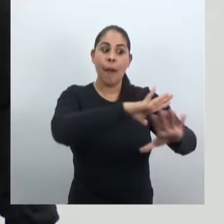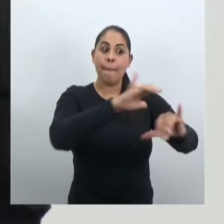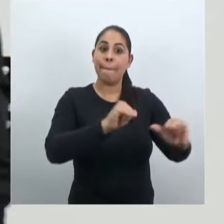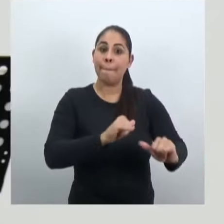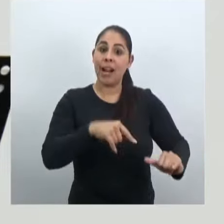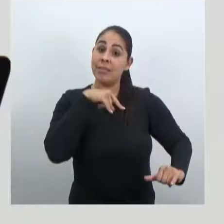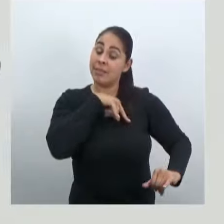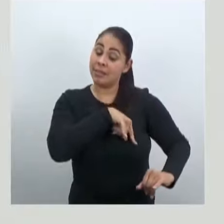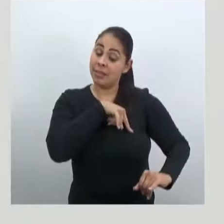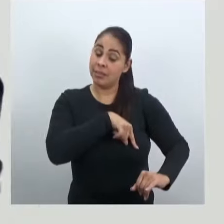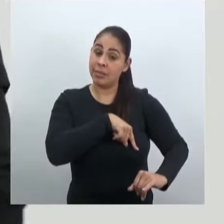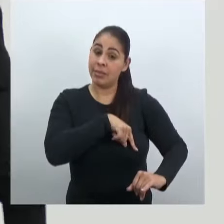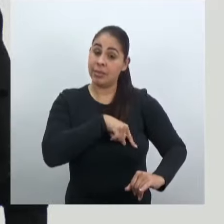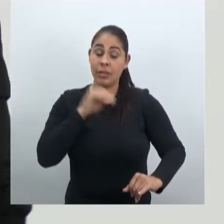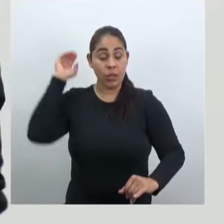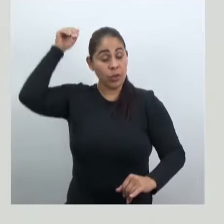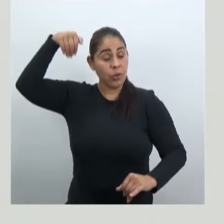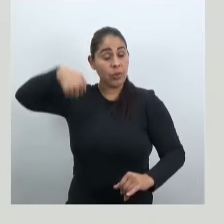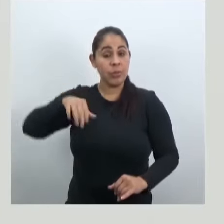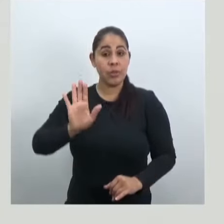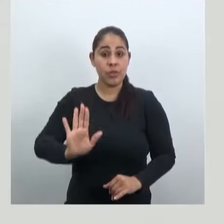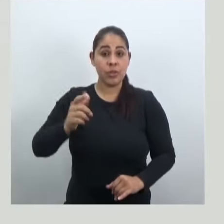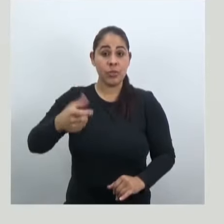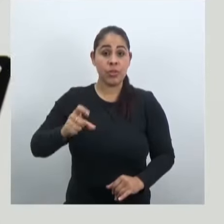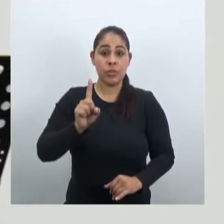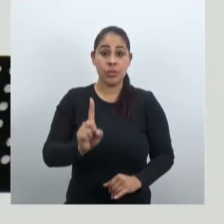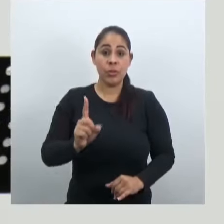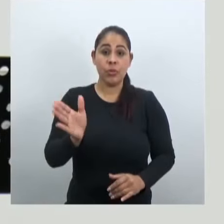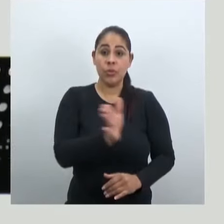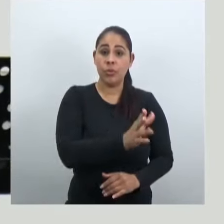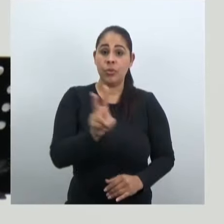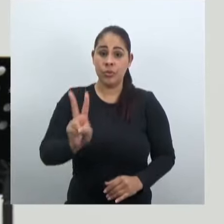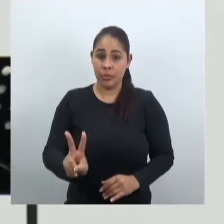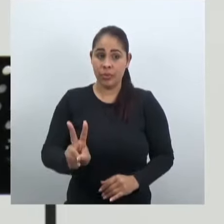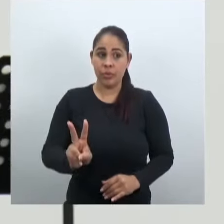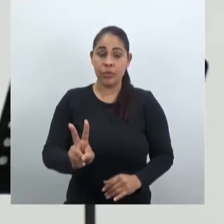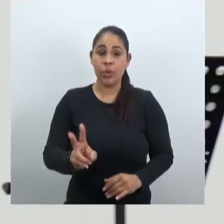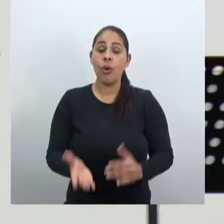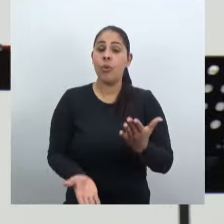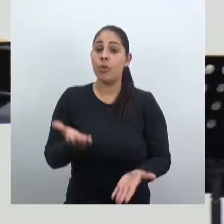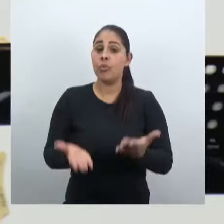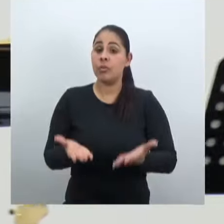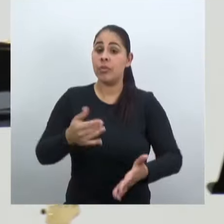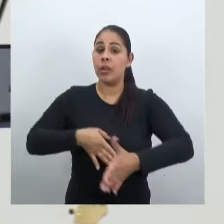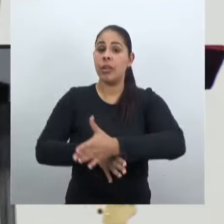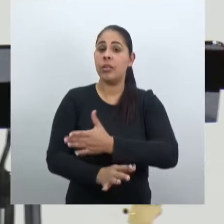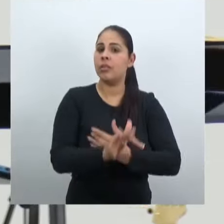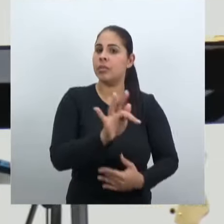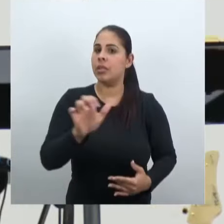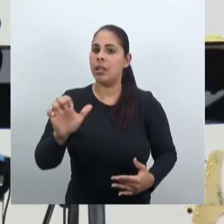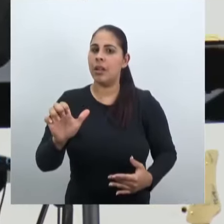Romanos 5, versículo 1 y 2 dice: justificados por la fe, tenemos ¿qué?